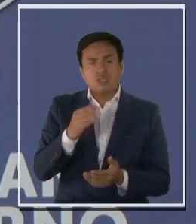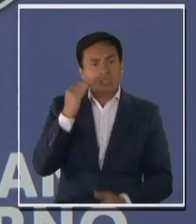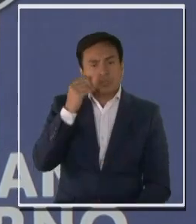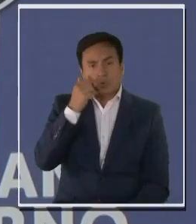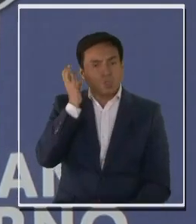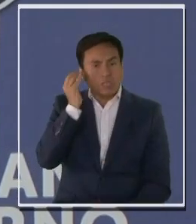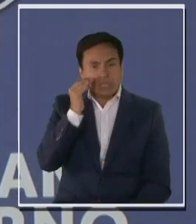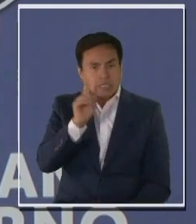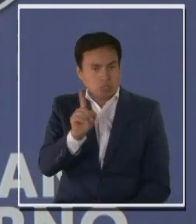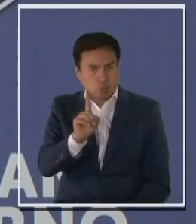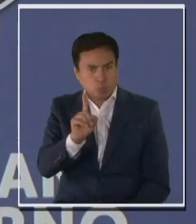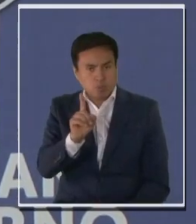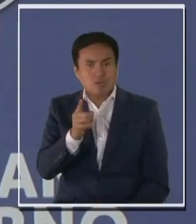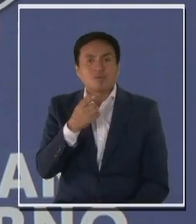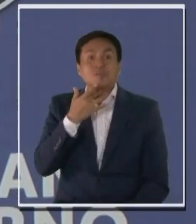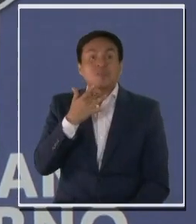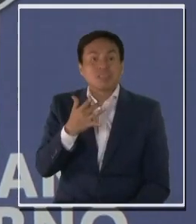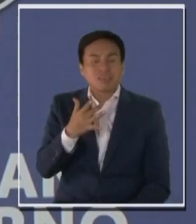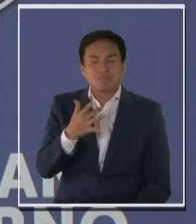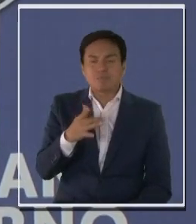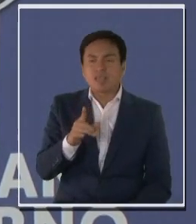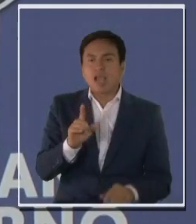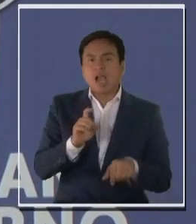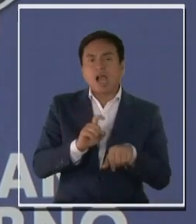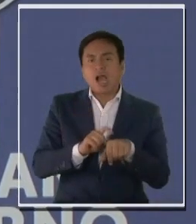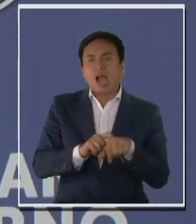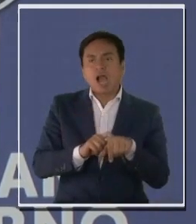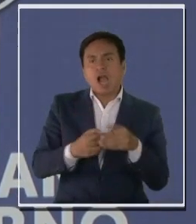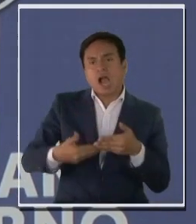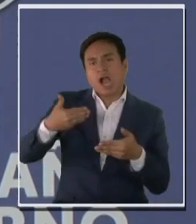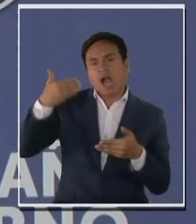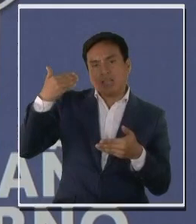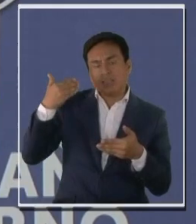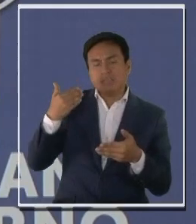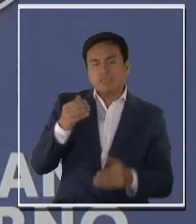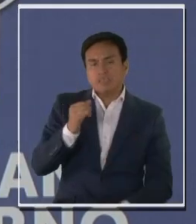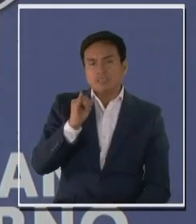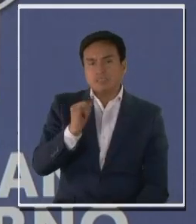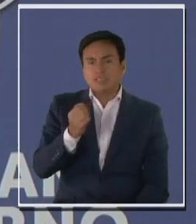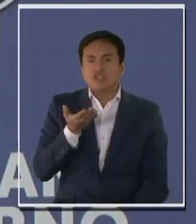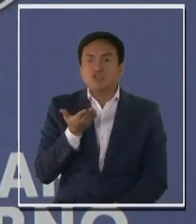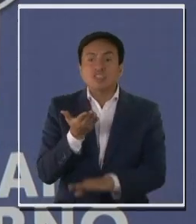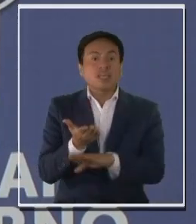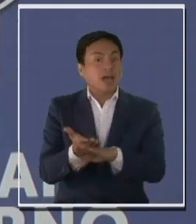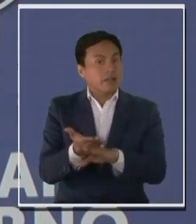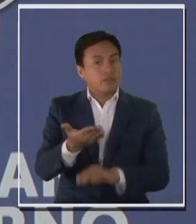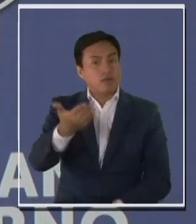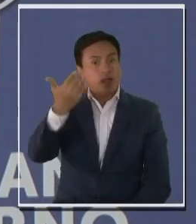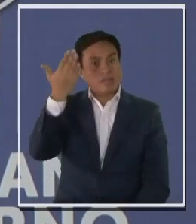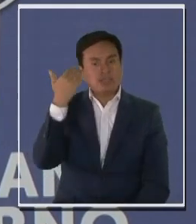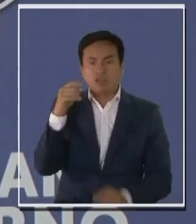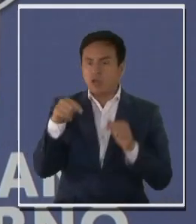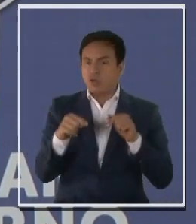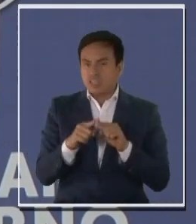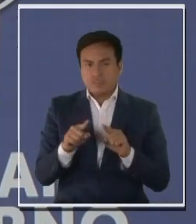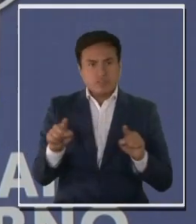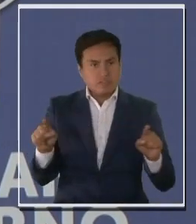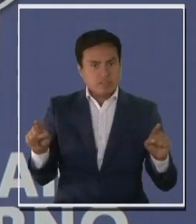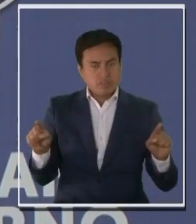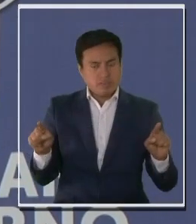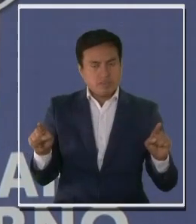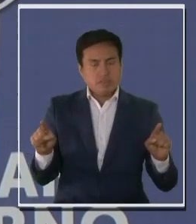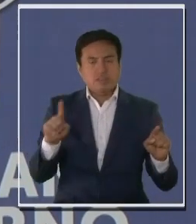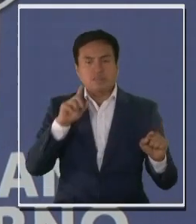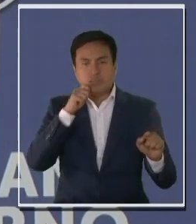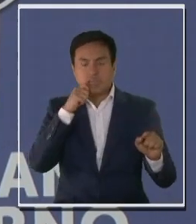eso es muy importante porque en algún minuto Sí fue solicitado y hoy se